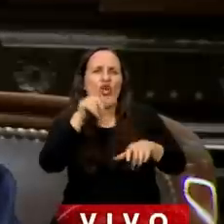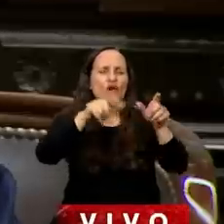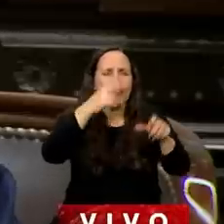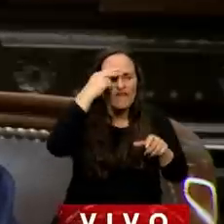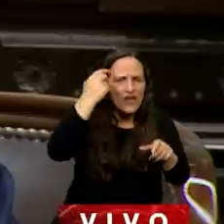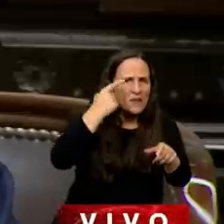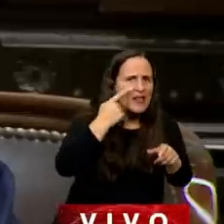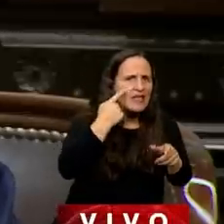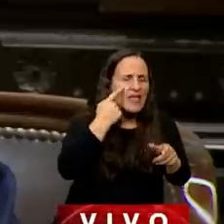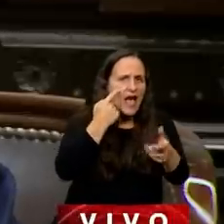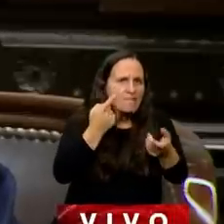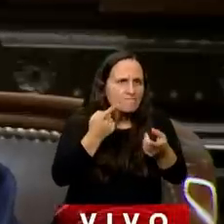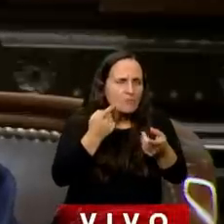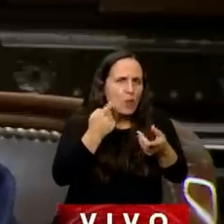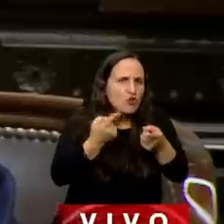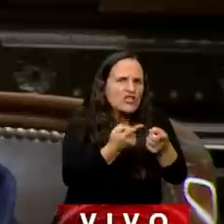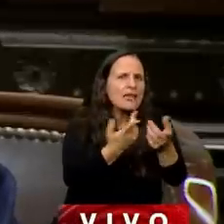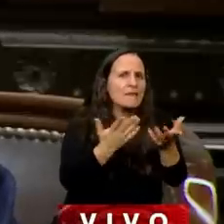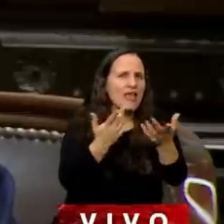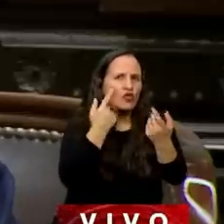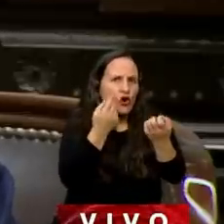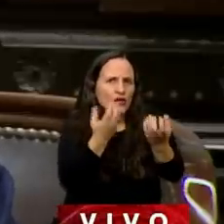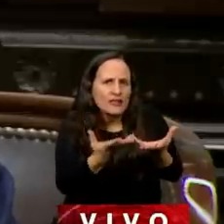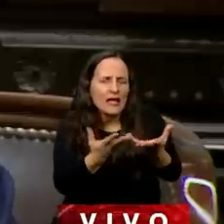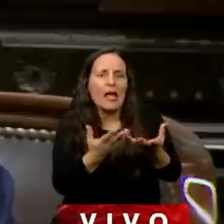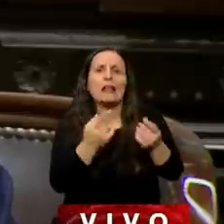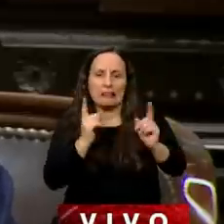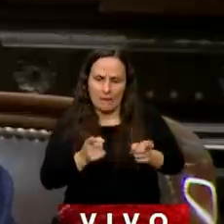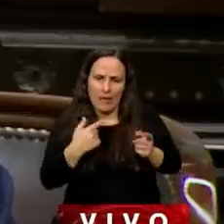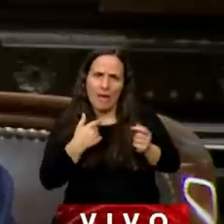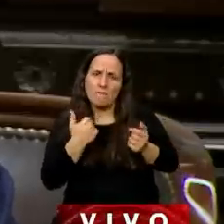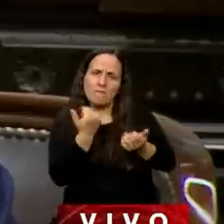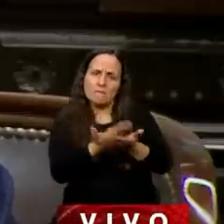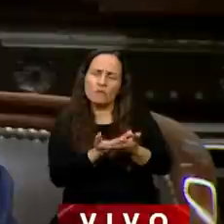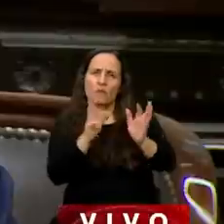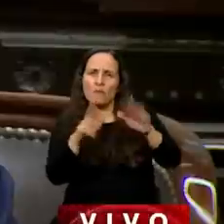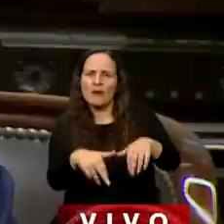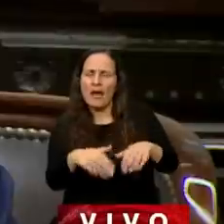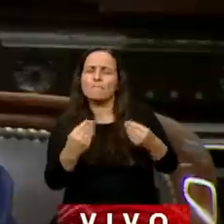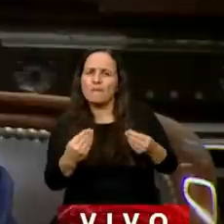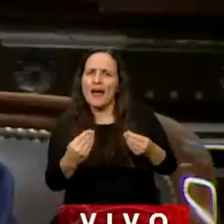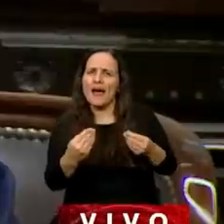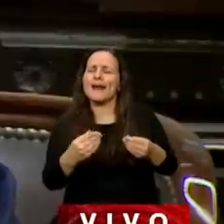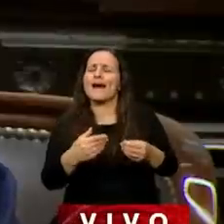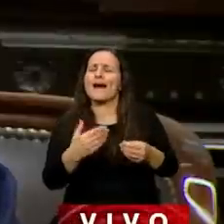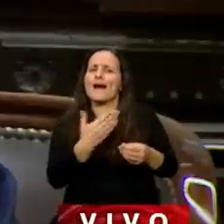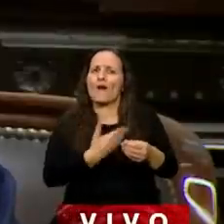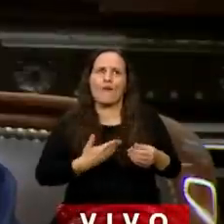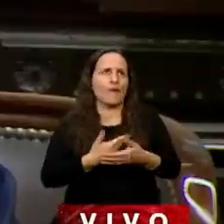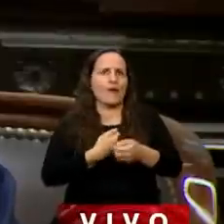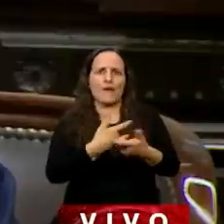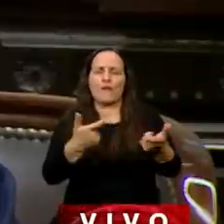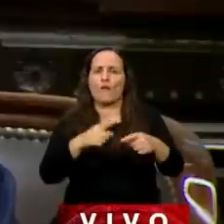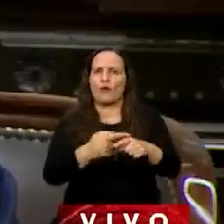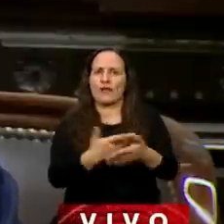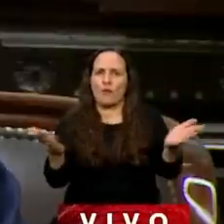de enfermería y proponer y elaborar acciones para implementar políticas públicas para la promoción